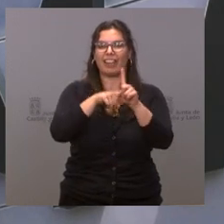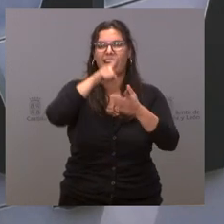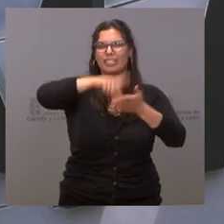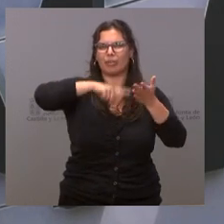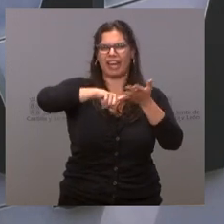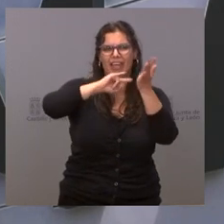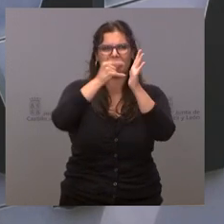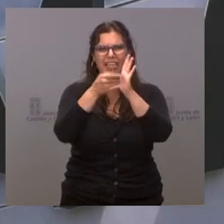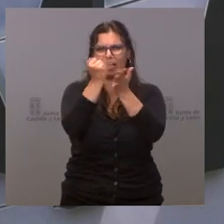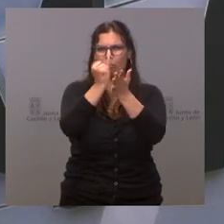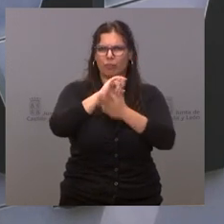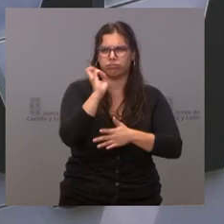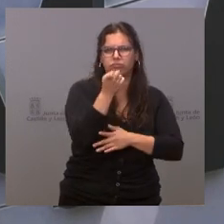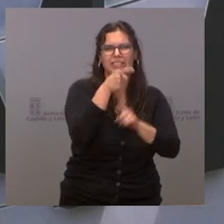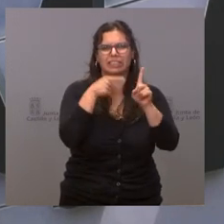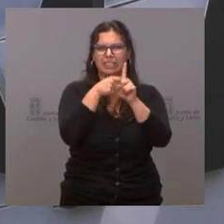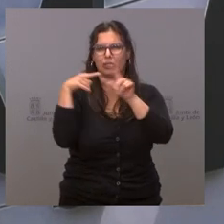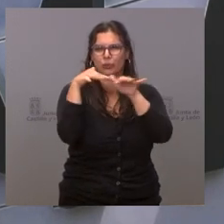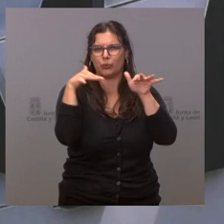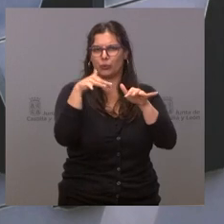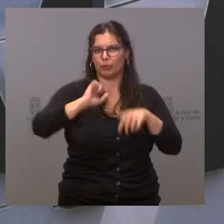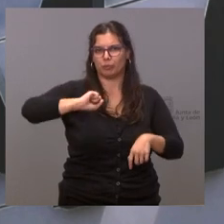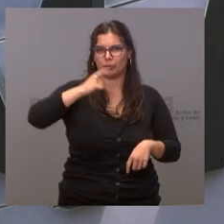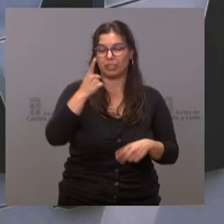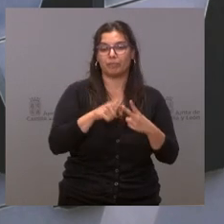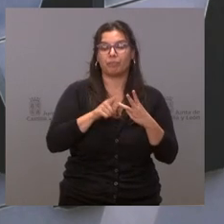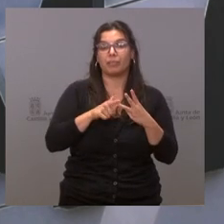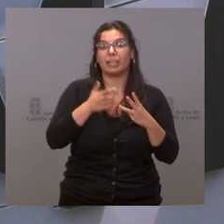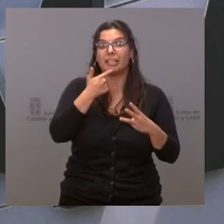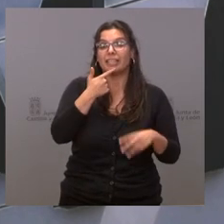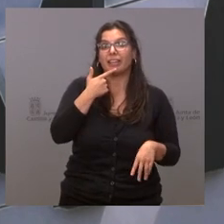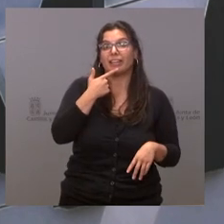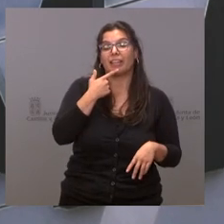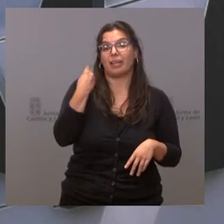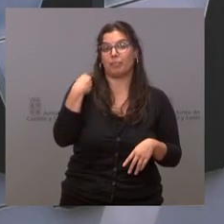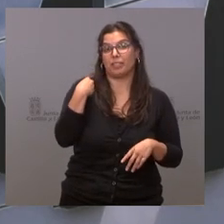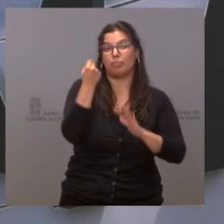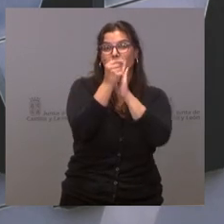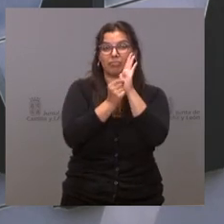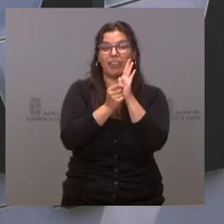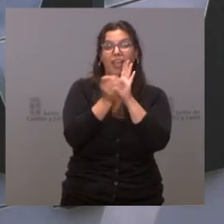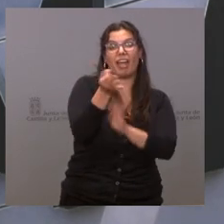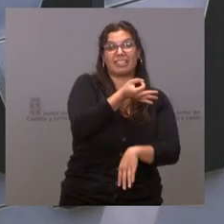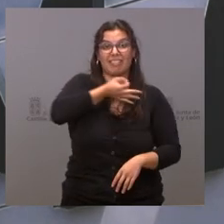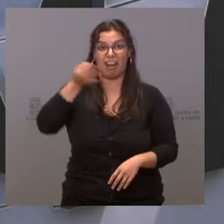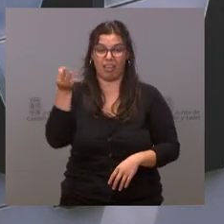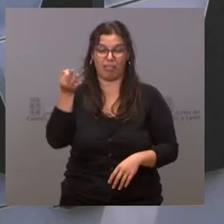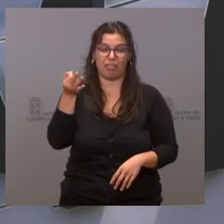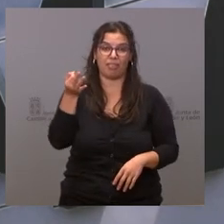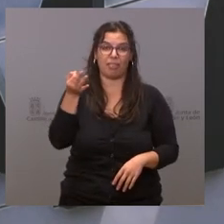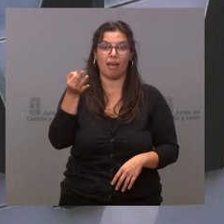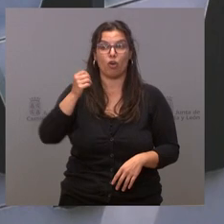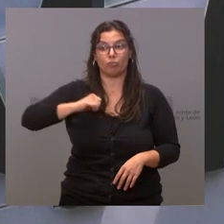técnicas es el mejor hospital de castilla y león según el índice de excelencia de excelencia